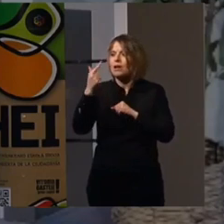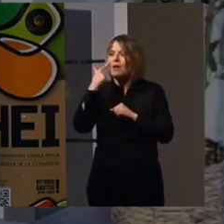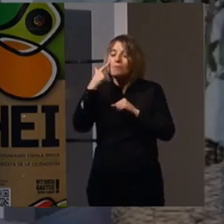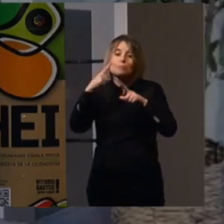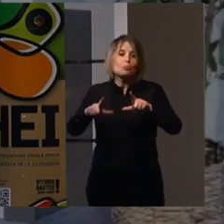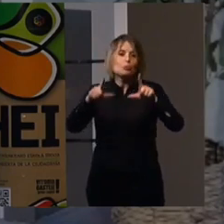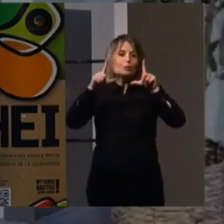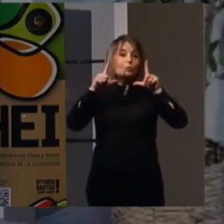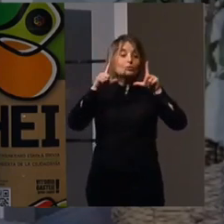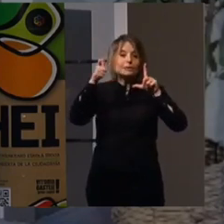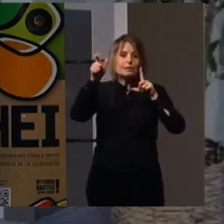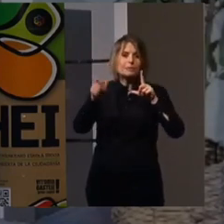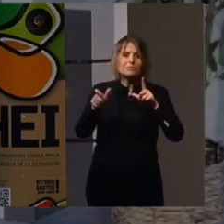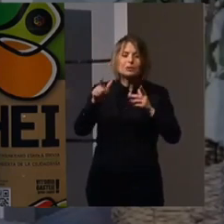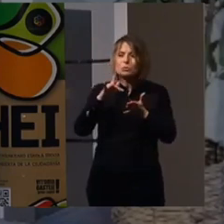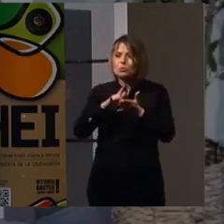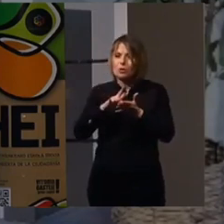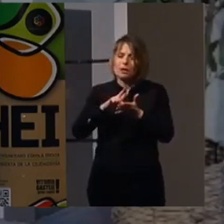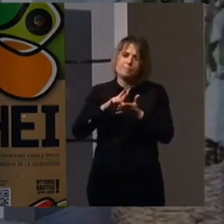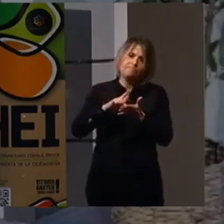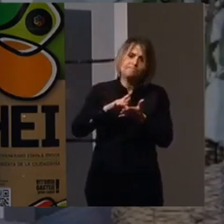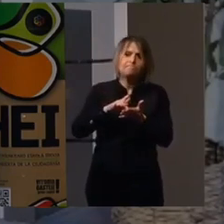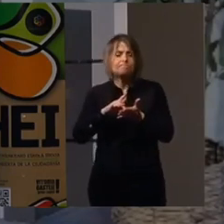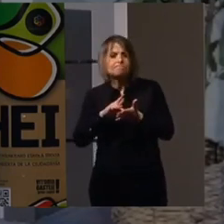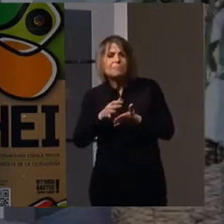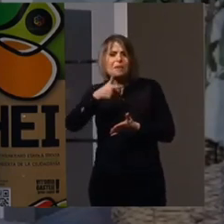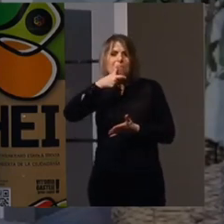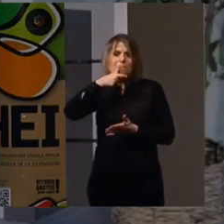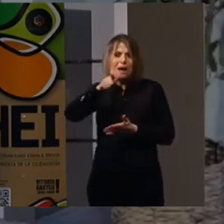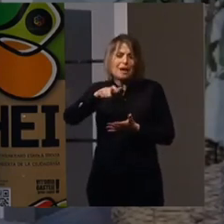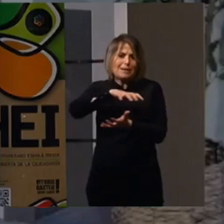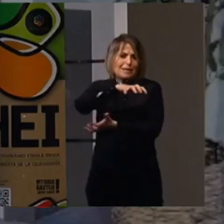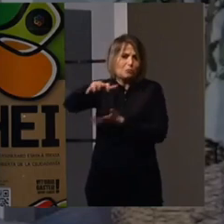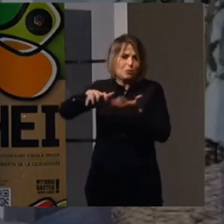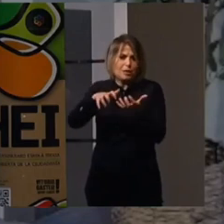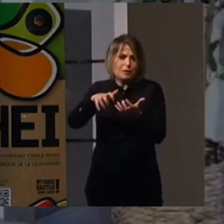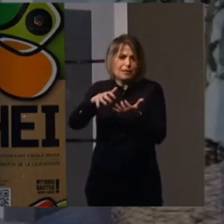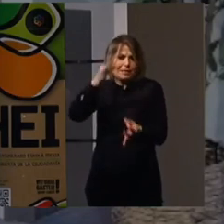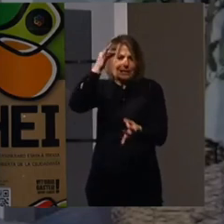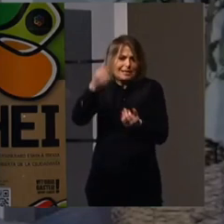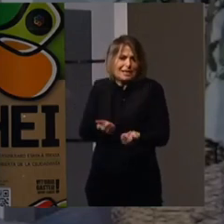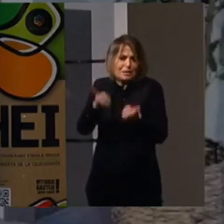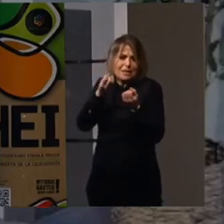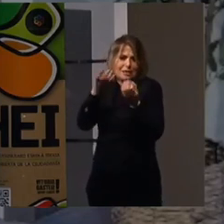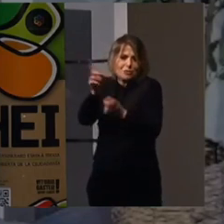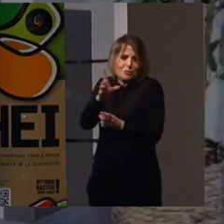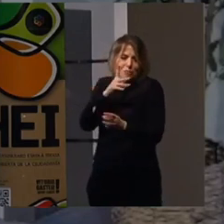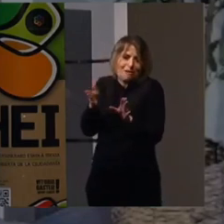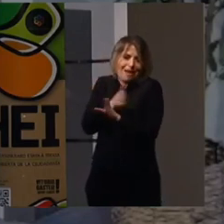uno de los protagonistas tuvo unas polémicas palabras, no voy a detallar más para no